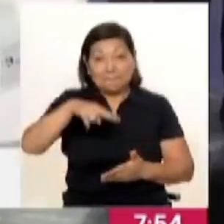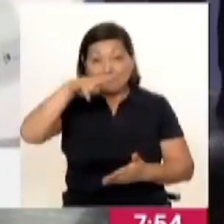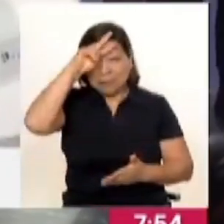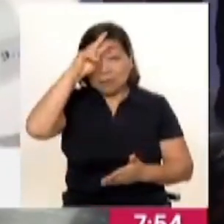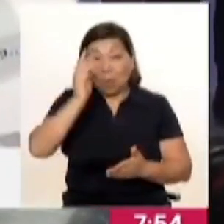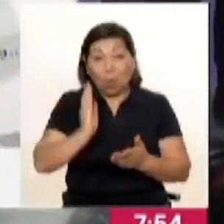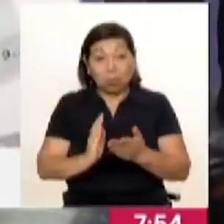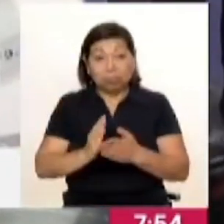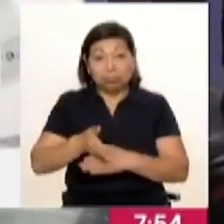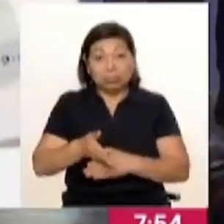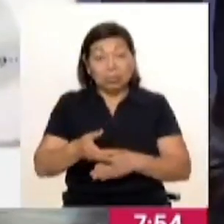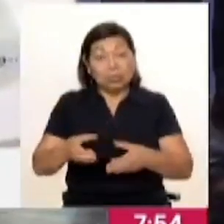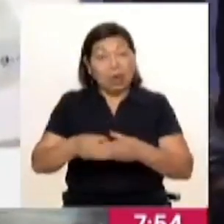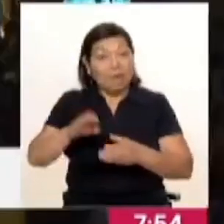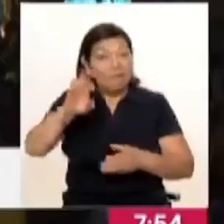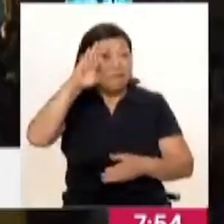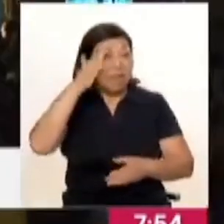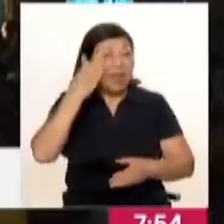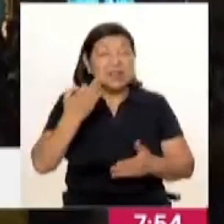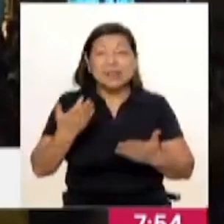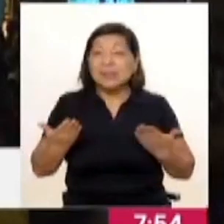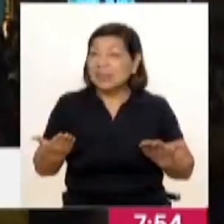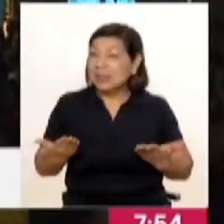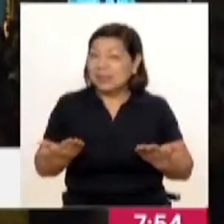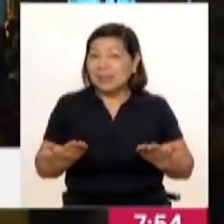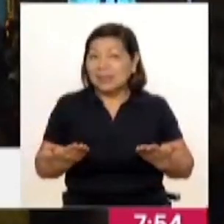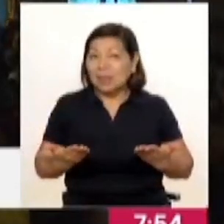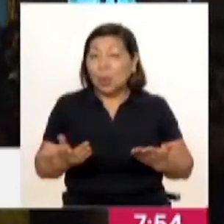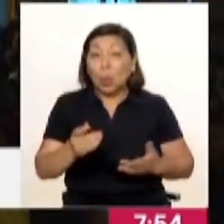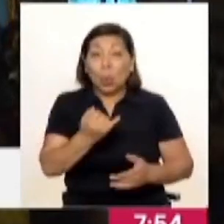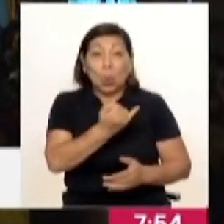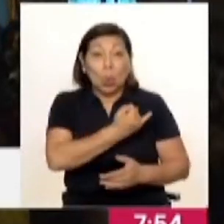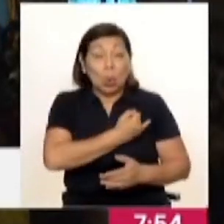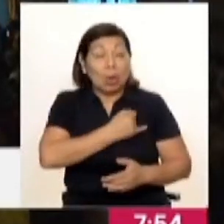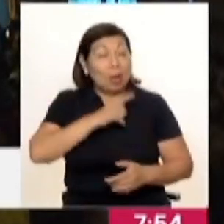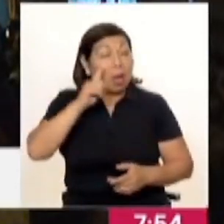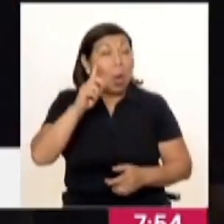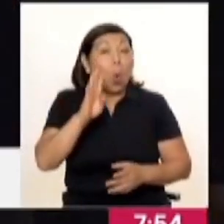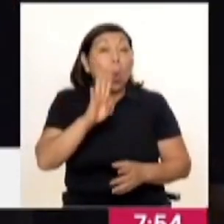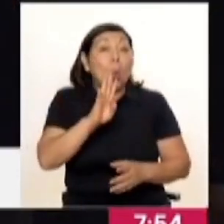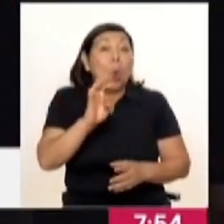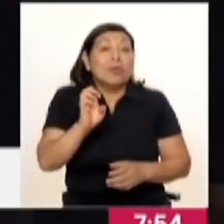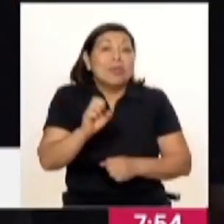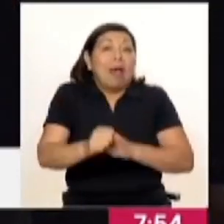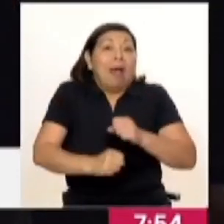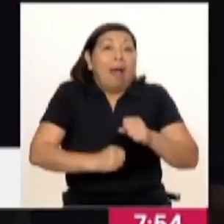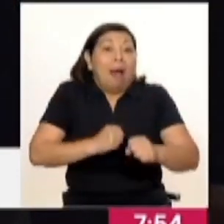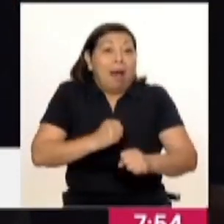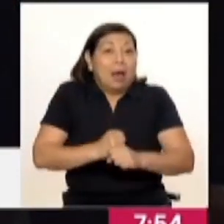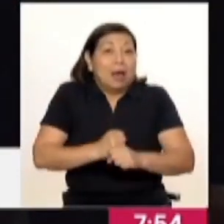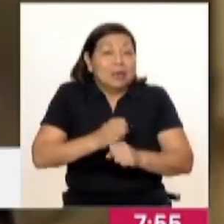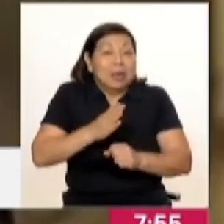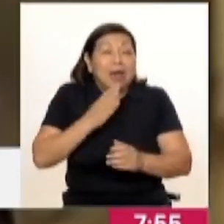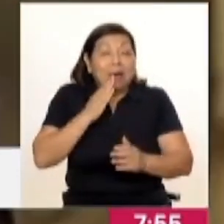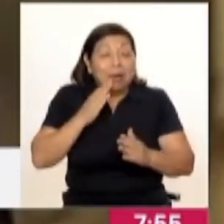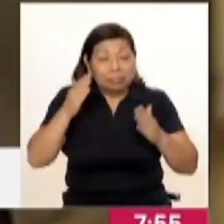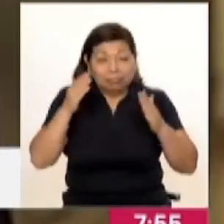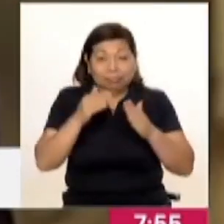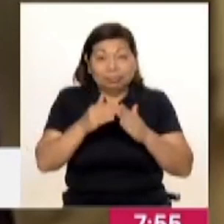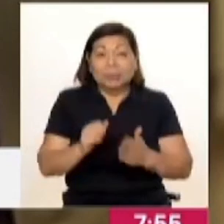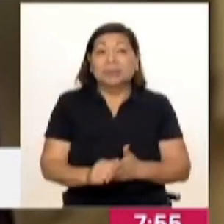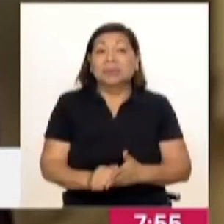en ingresar a la academia francesa se trata de una institución fundada cuatro siglos atrás por el cardenal richelieu